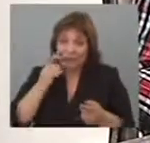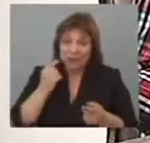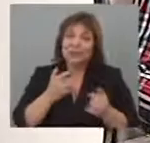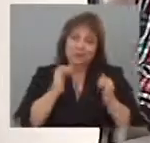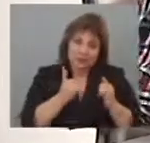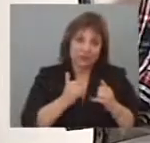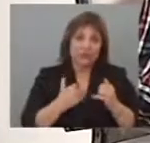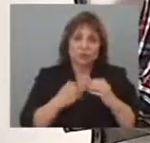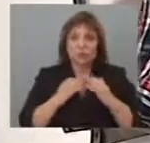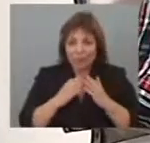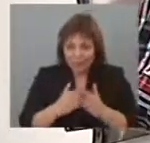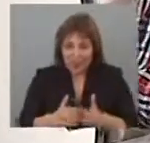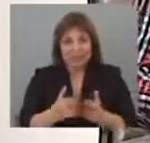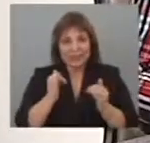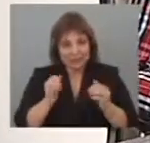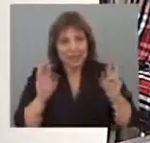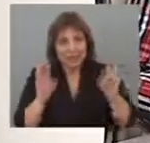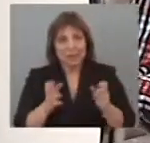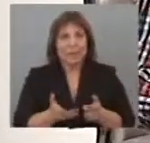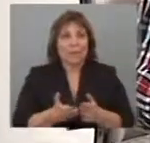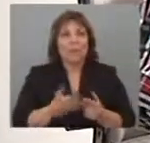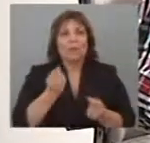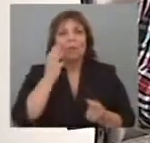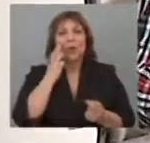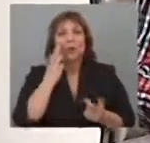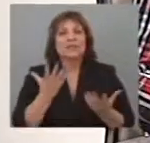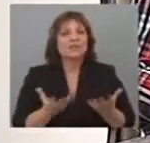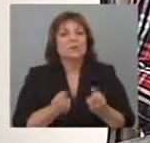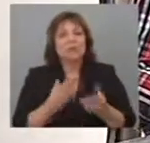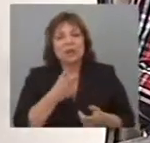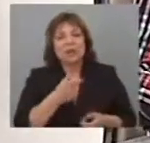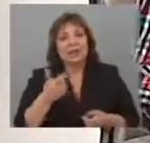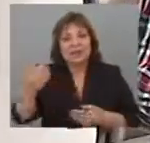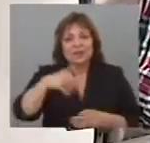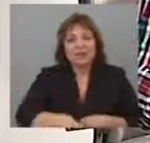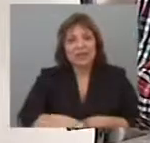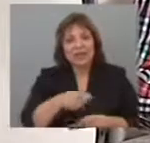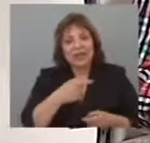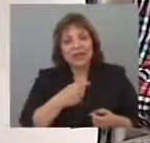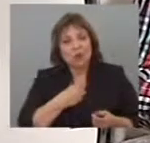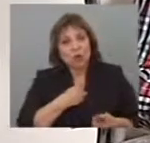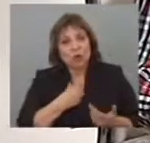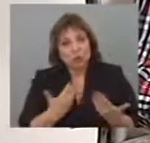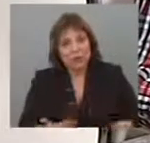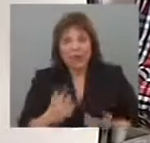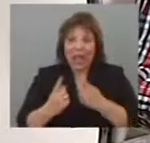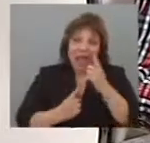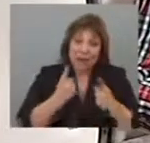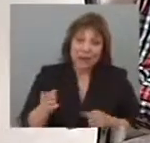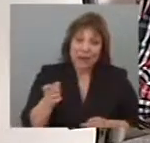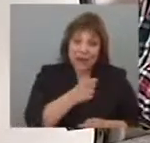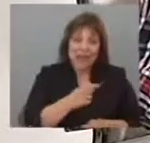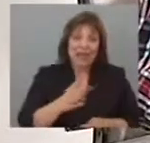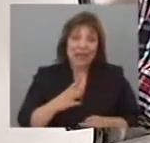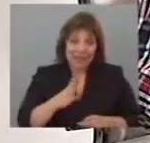preguntábamos un poco esos temas, incluso sobre todo cuáles eran las motivaciones por las cuales participaban. Y si bien hubieron algunos casos de personas que